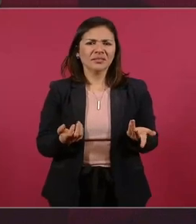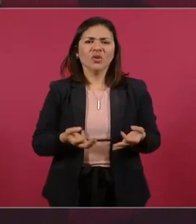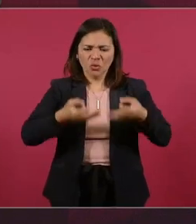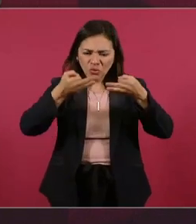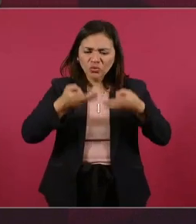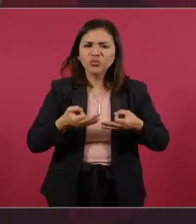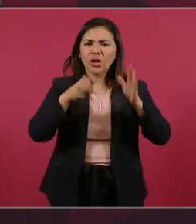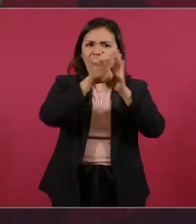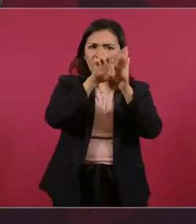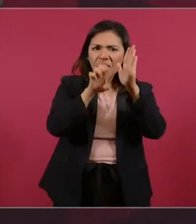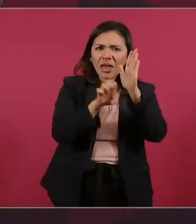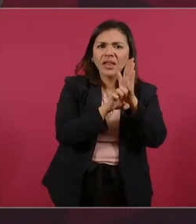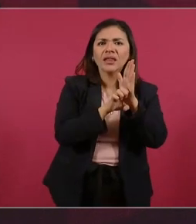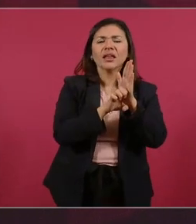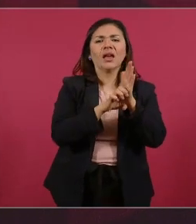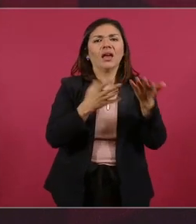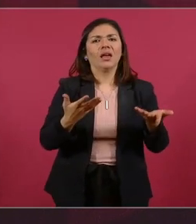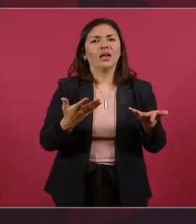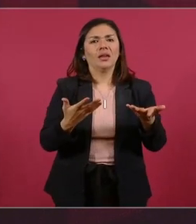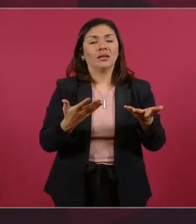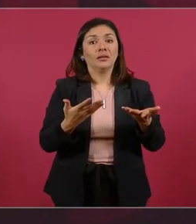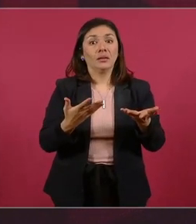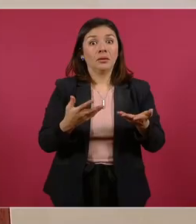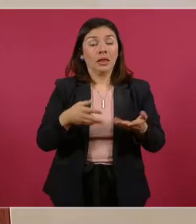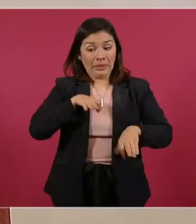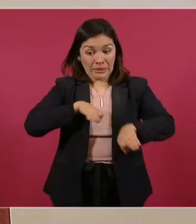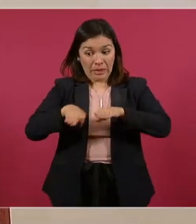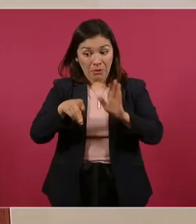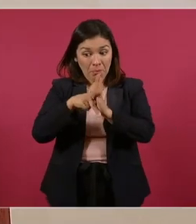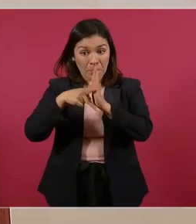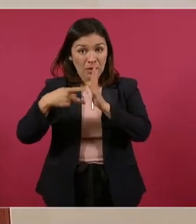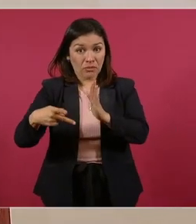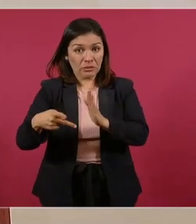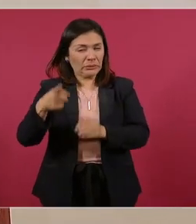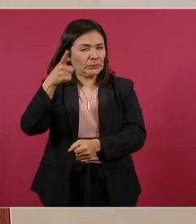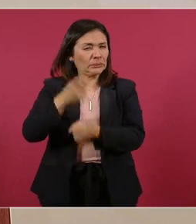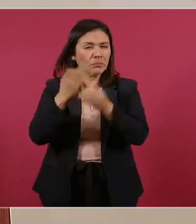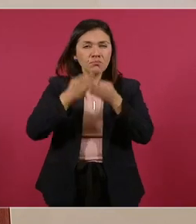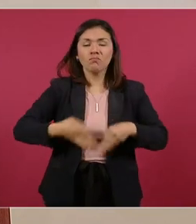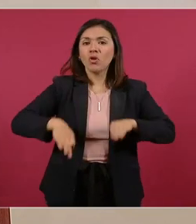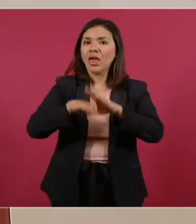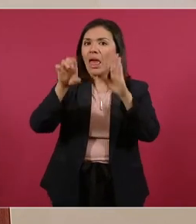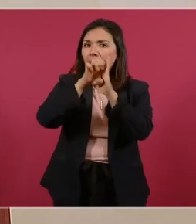ético. El periodismo es un imperativo ético.